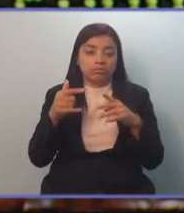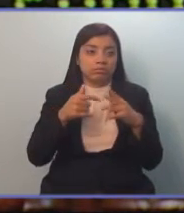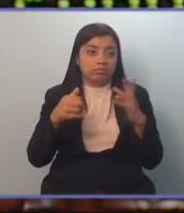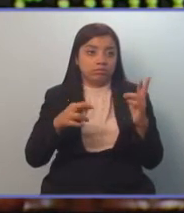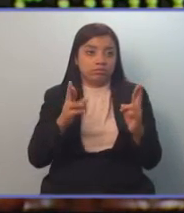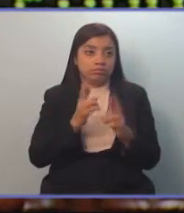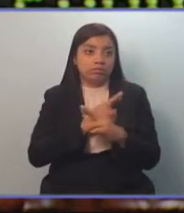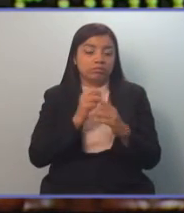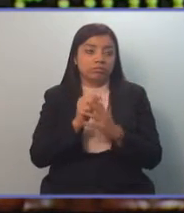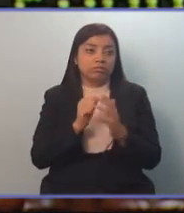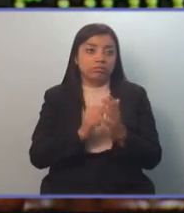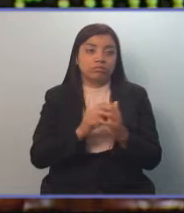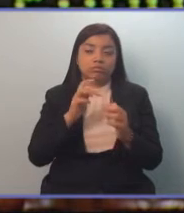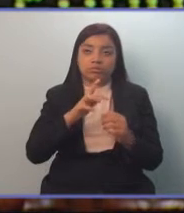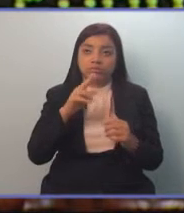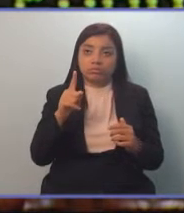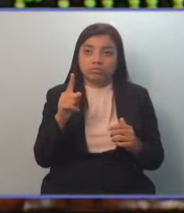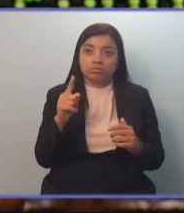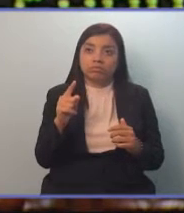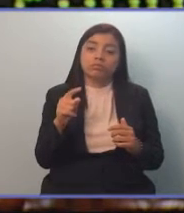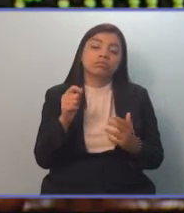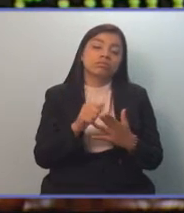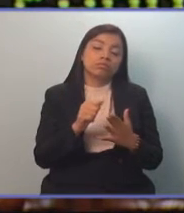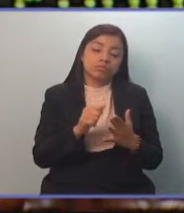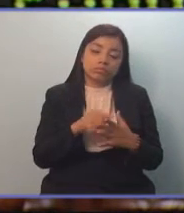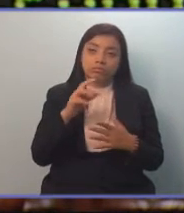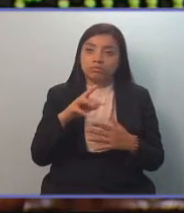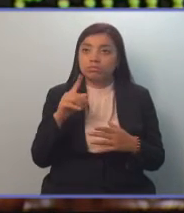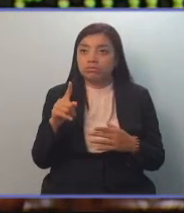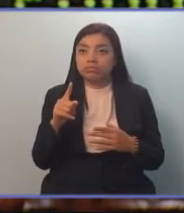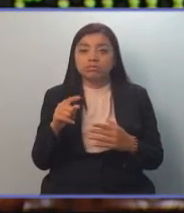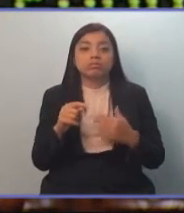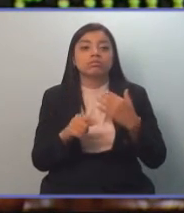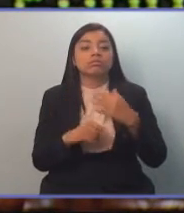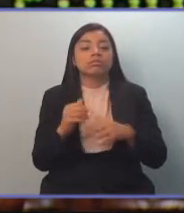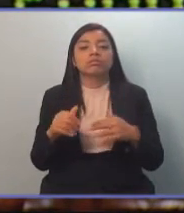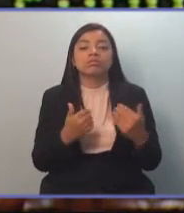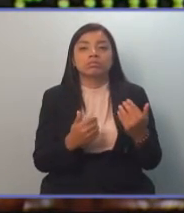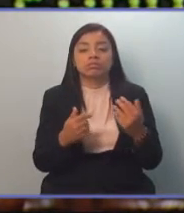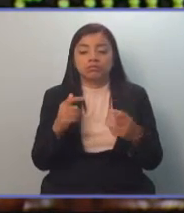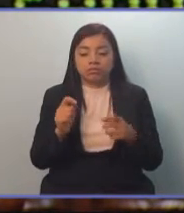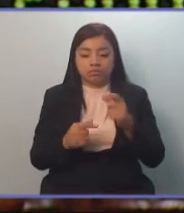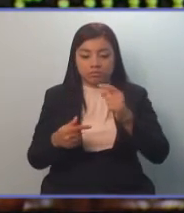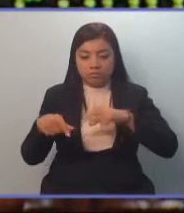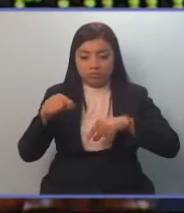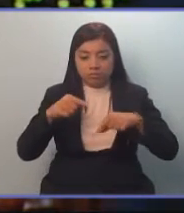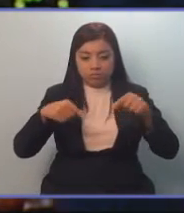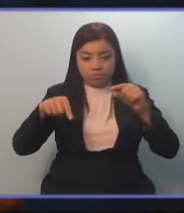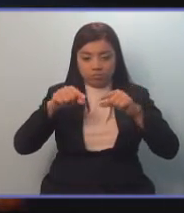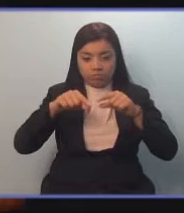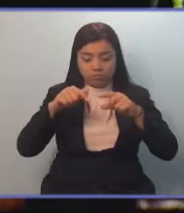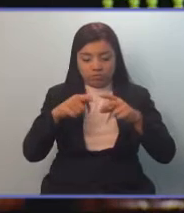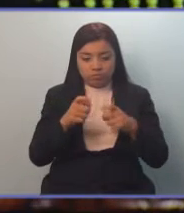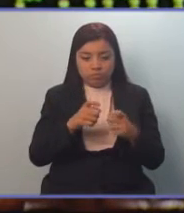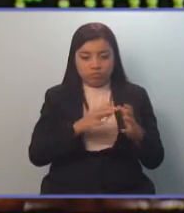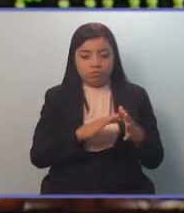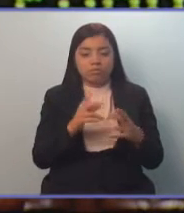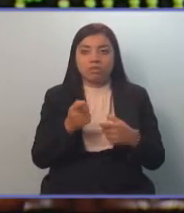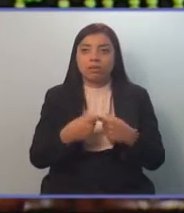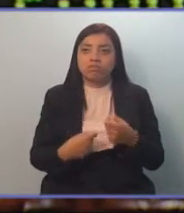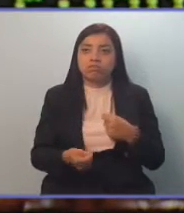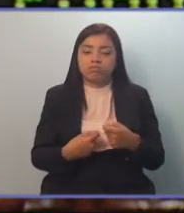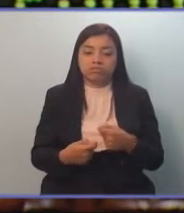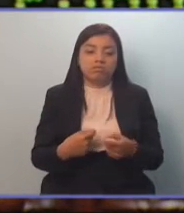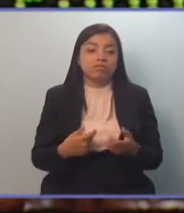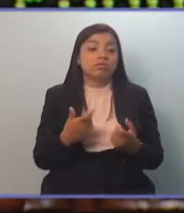el artículo 31 así. Artículo 31. Las sustancias químicas reguladas para el uso de la pirotecnia